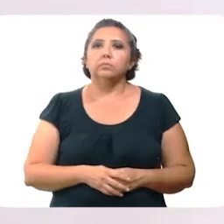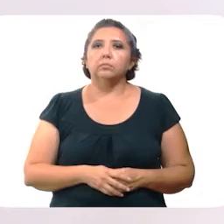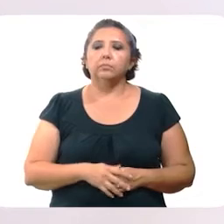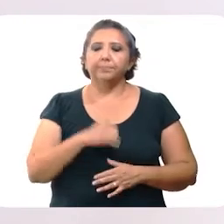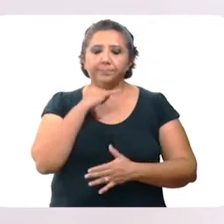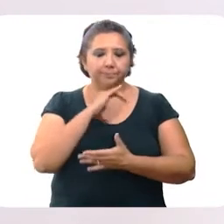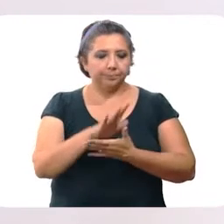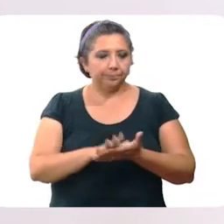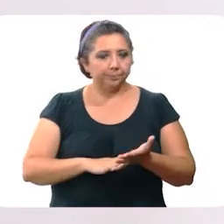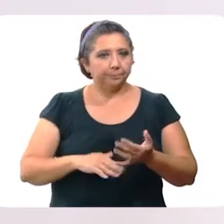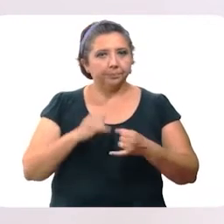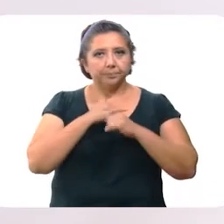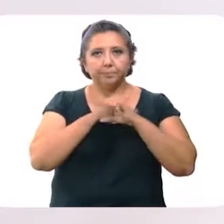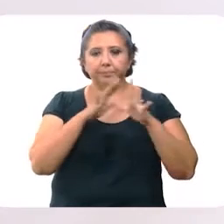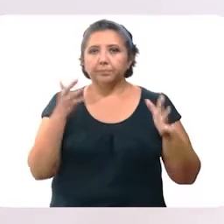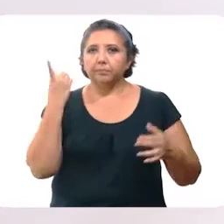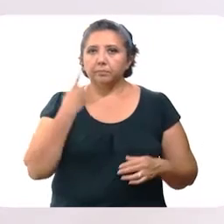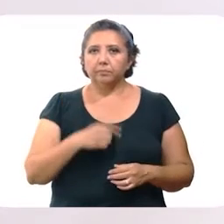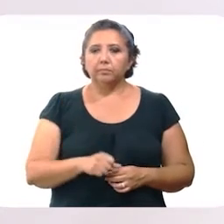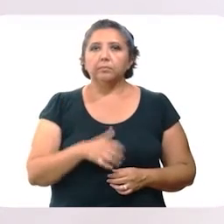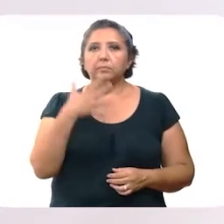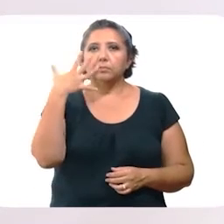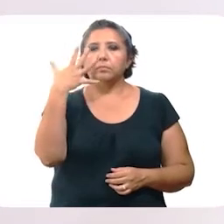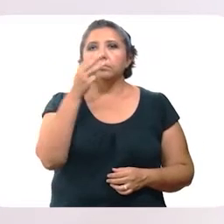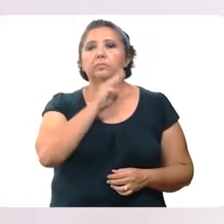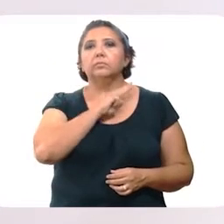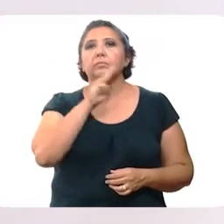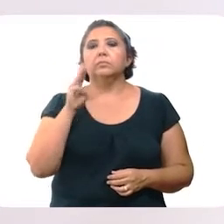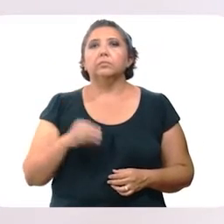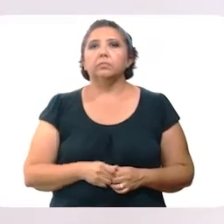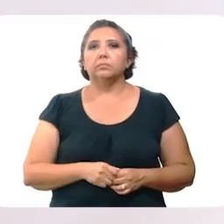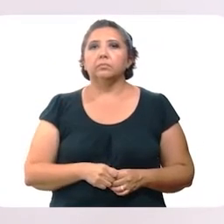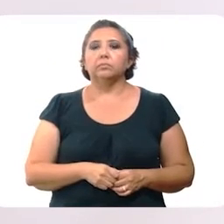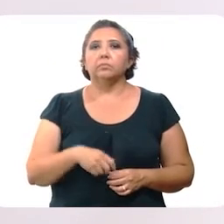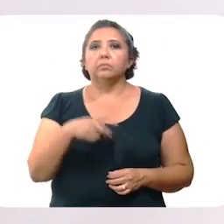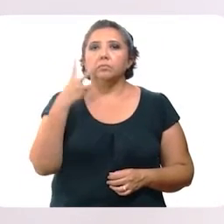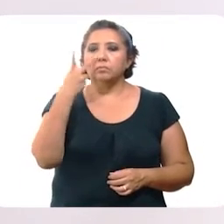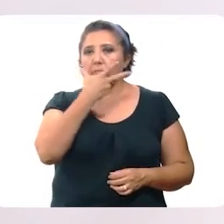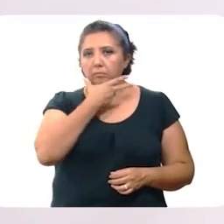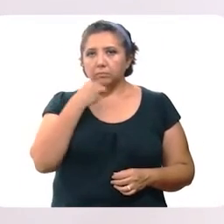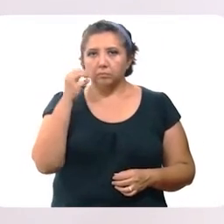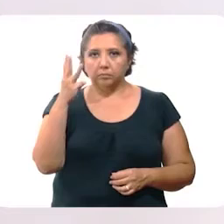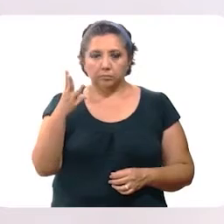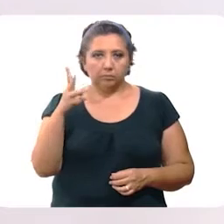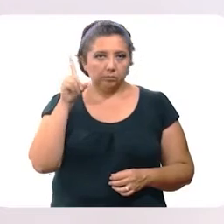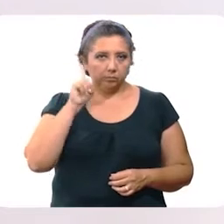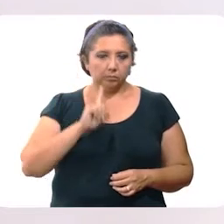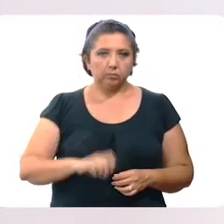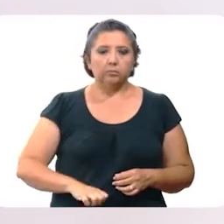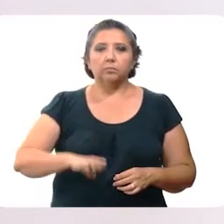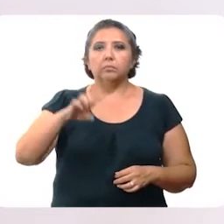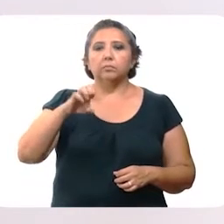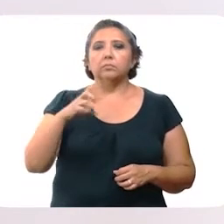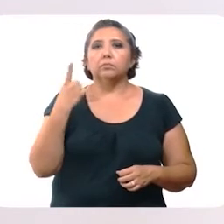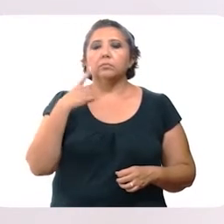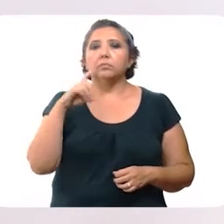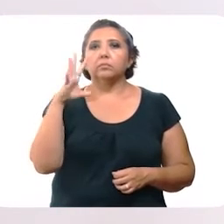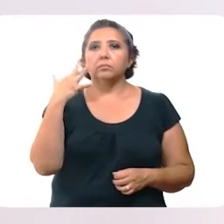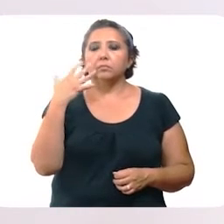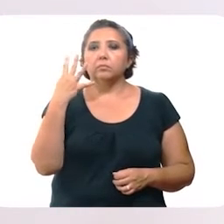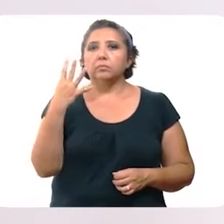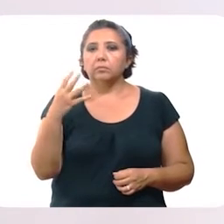etel, cinco mil doscientos veintiséis, juntulule, tuchikinil. Ichile solsí e bláxedak ojelvi, blákim cinco maks.